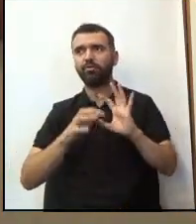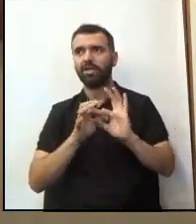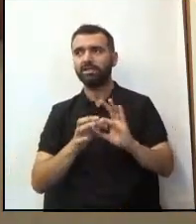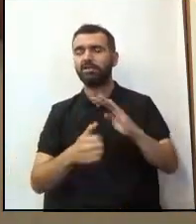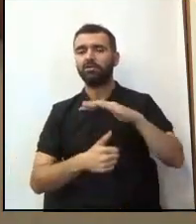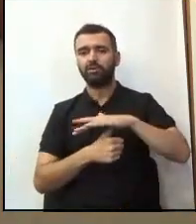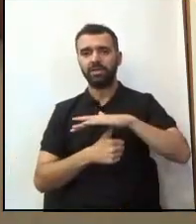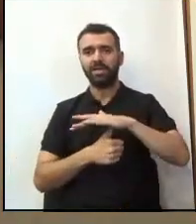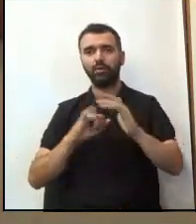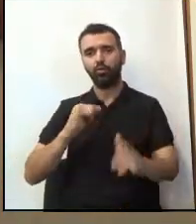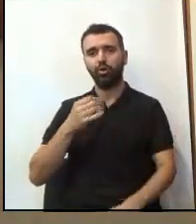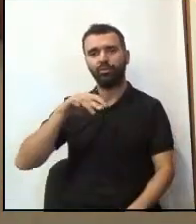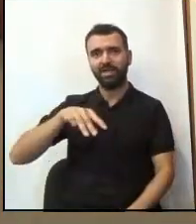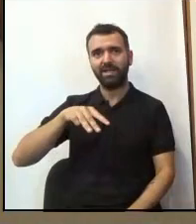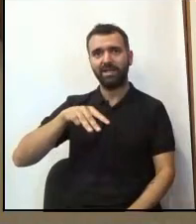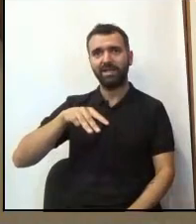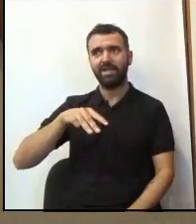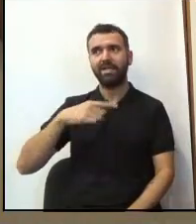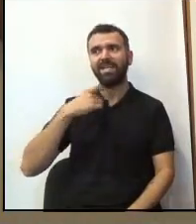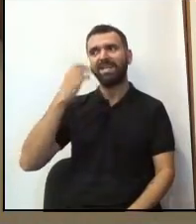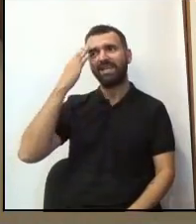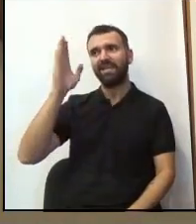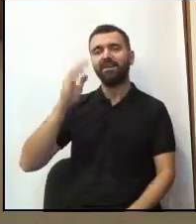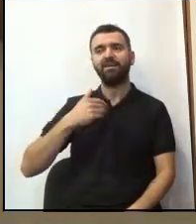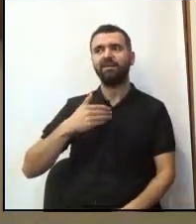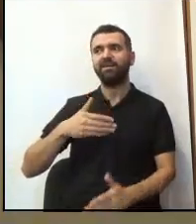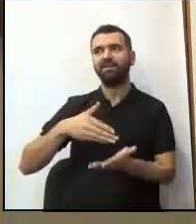Gracias. Concejal Martínez. Qué día, un rechazo.